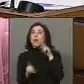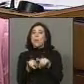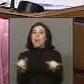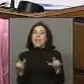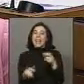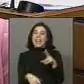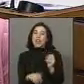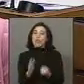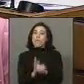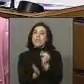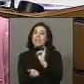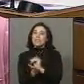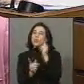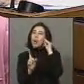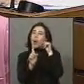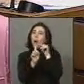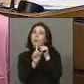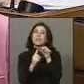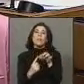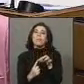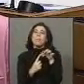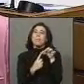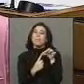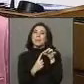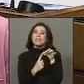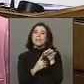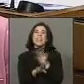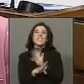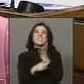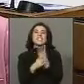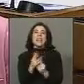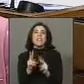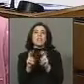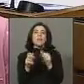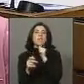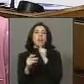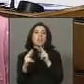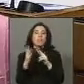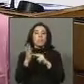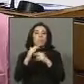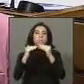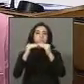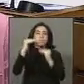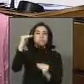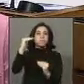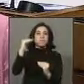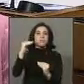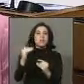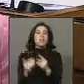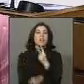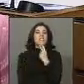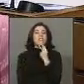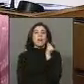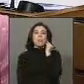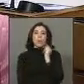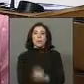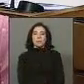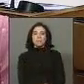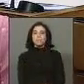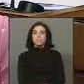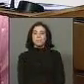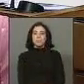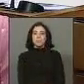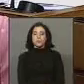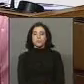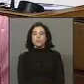nueva institucionalidad cuyo objetivo central es terminar con las desigualdades que en distintos ámbitos viven las mujeres. Es